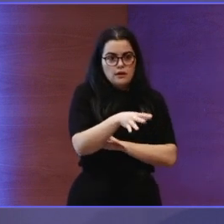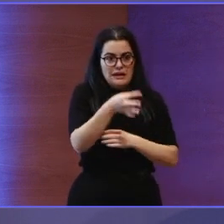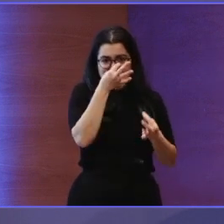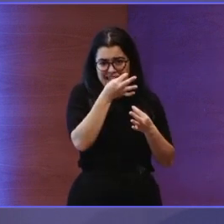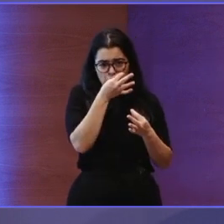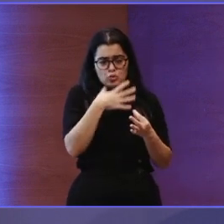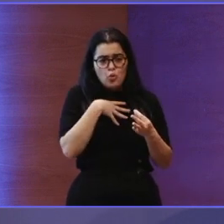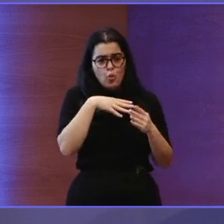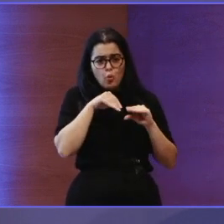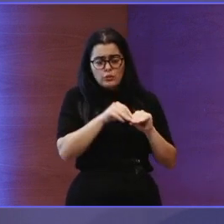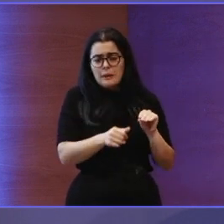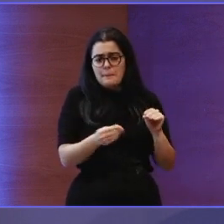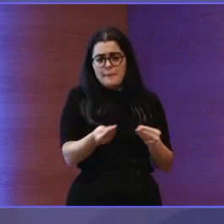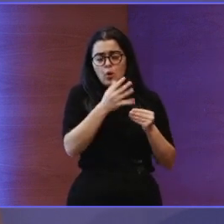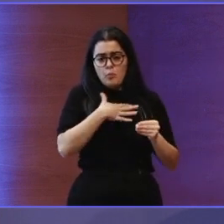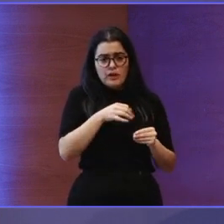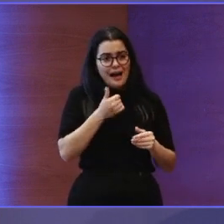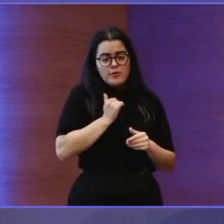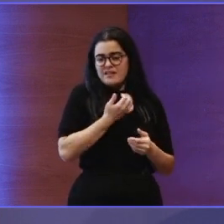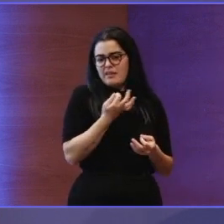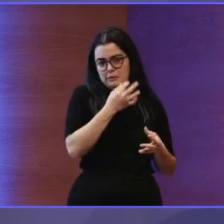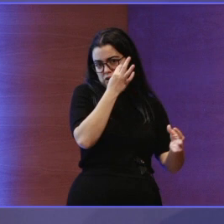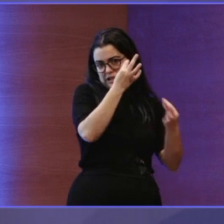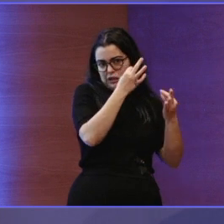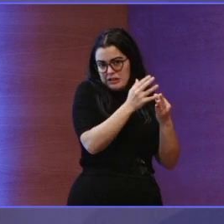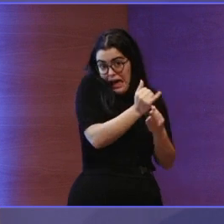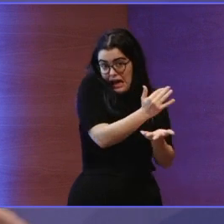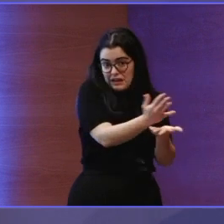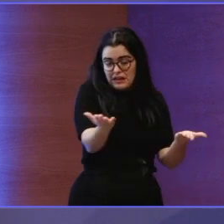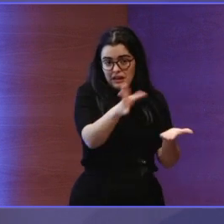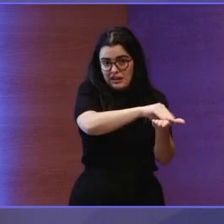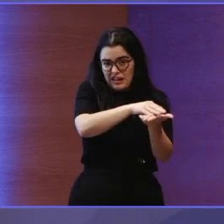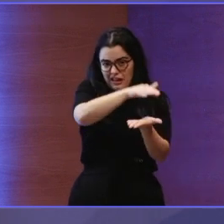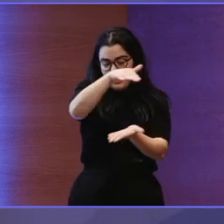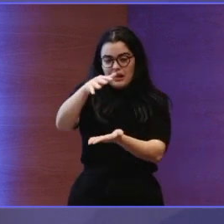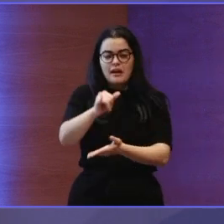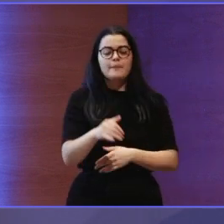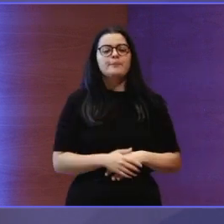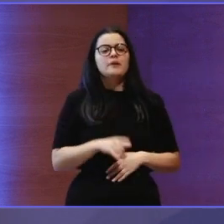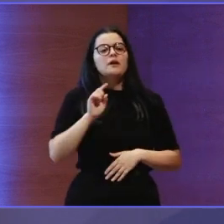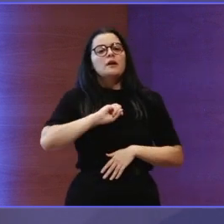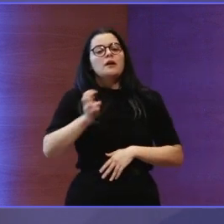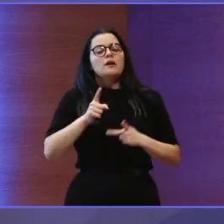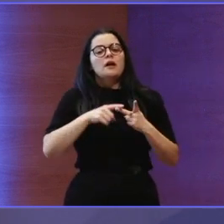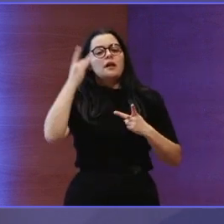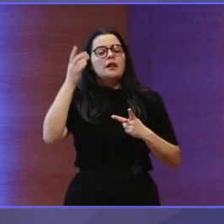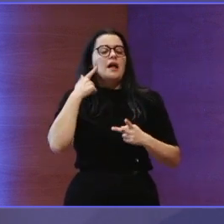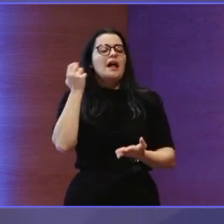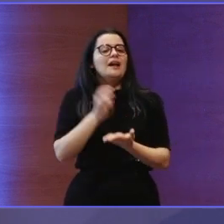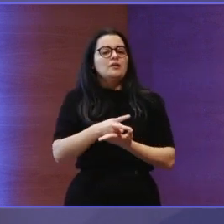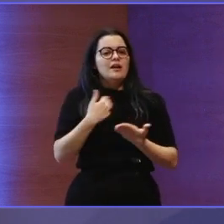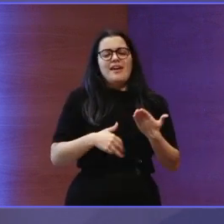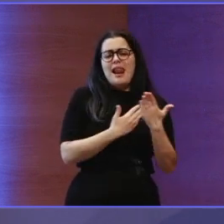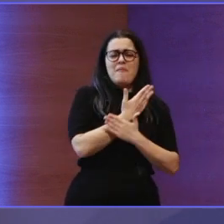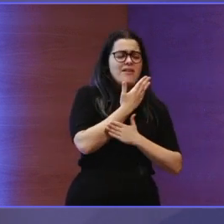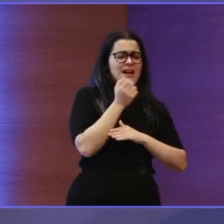muchísimo más útil de la que teníamos y termino apuntando un reto el reto que yo creo que es el reto que ha salido a lo largo de toda la mañana pero que para mí es el